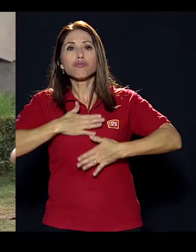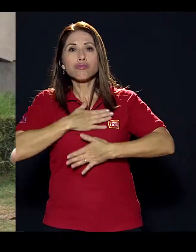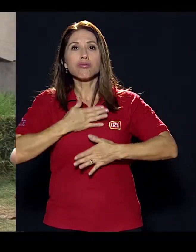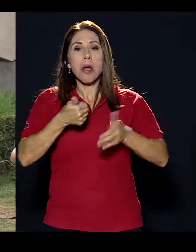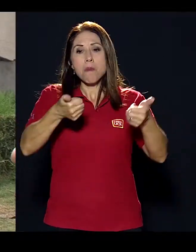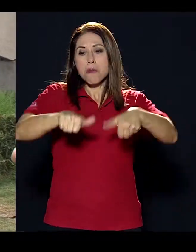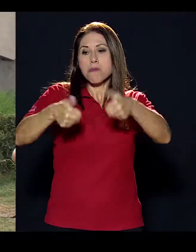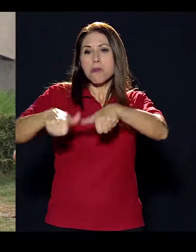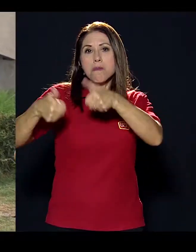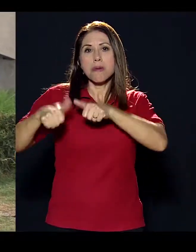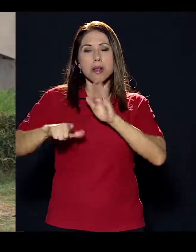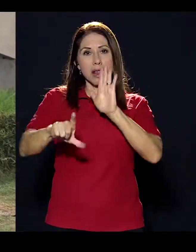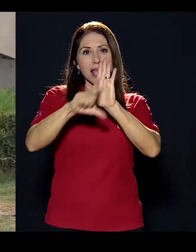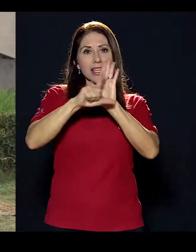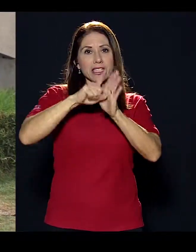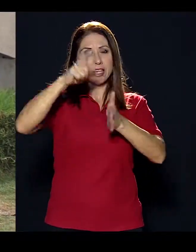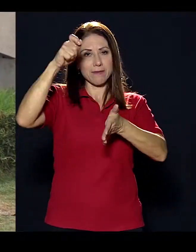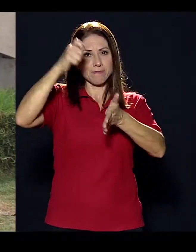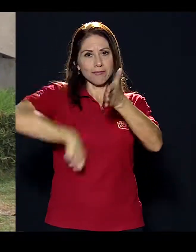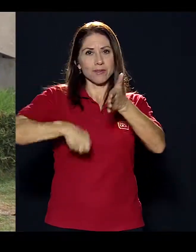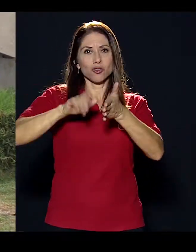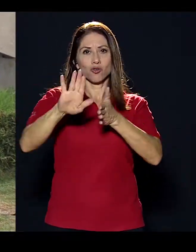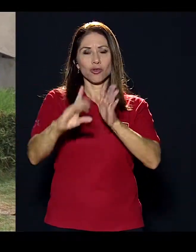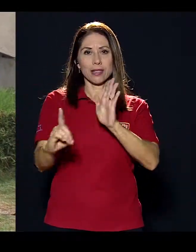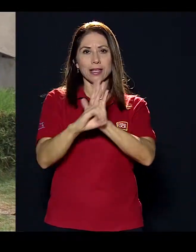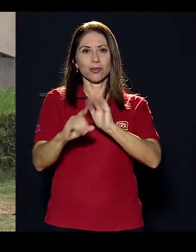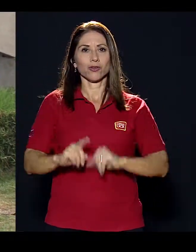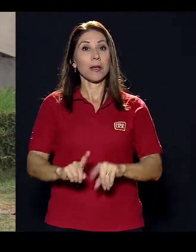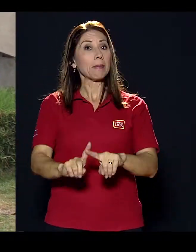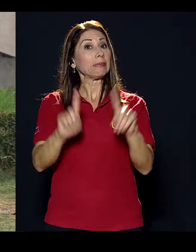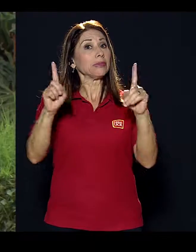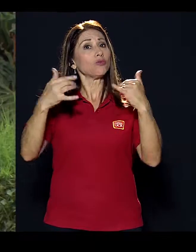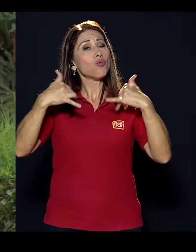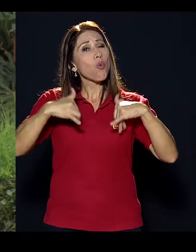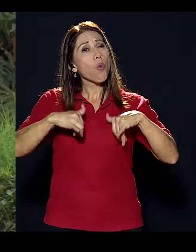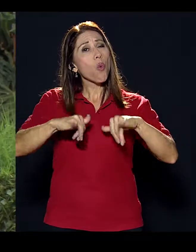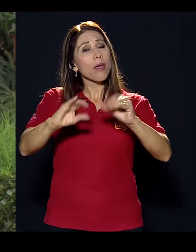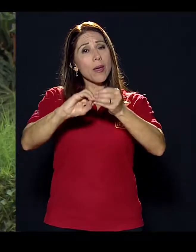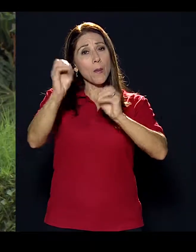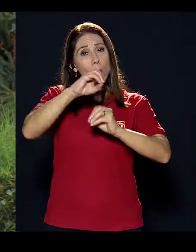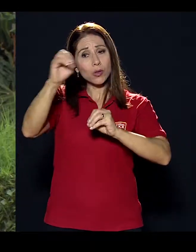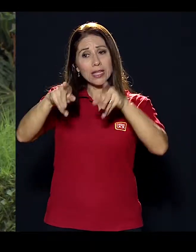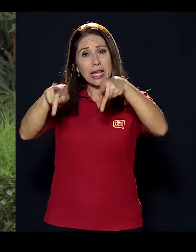y la aprobación de leyes que rectifican sus derechos. No obstante,